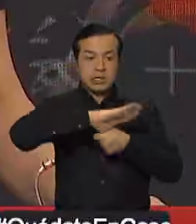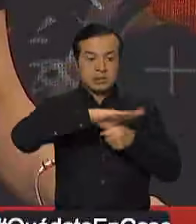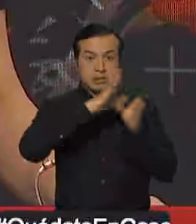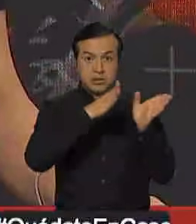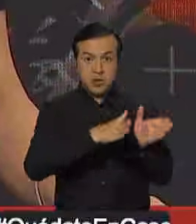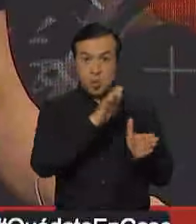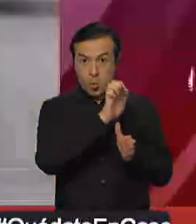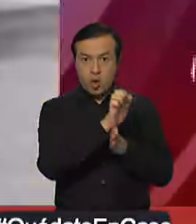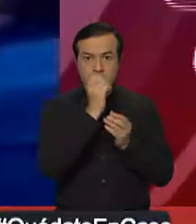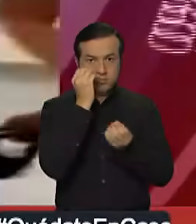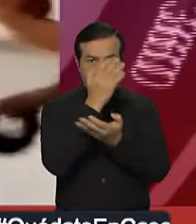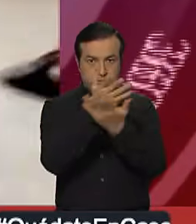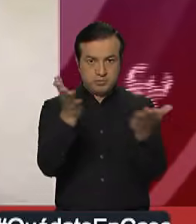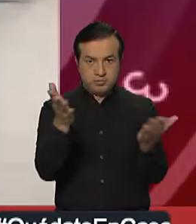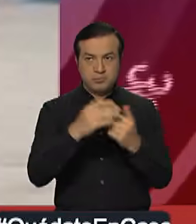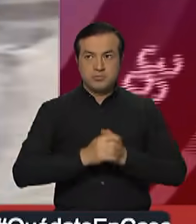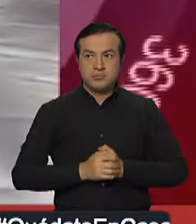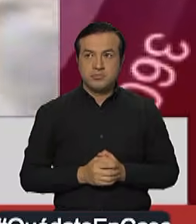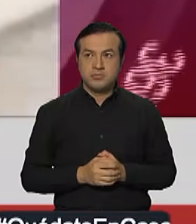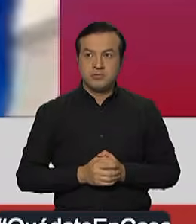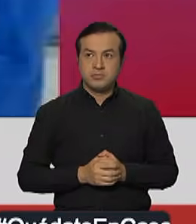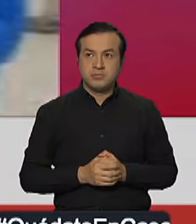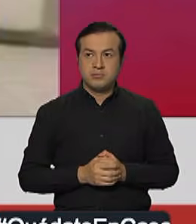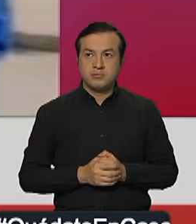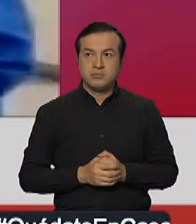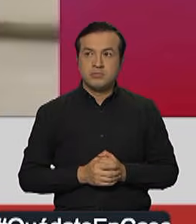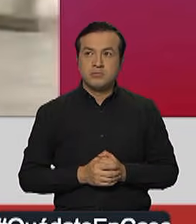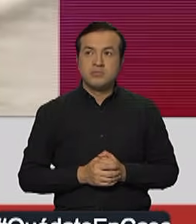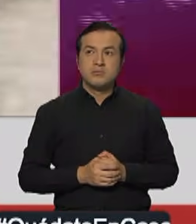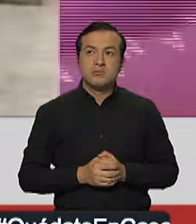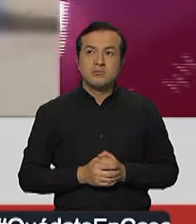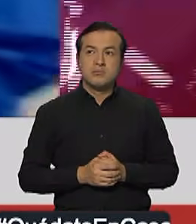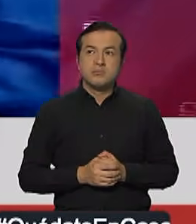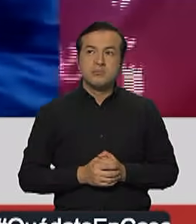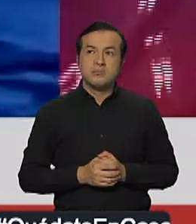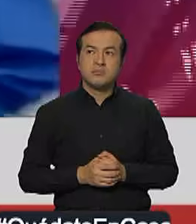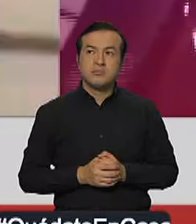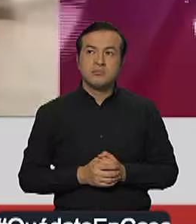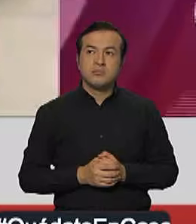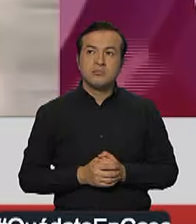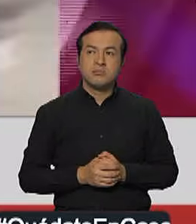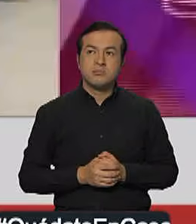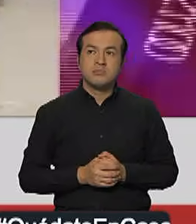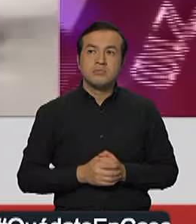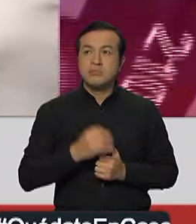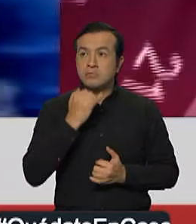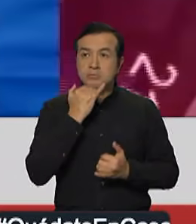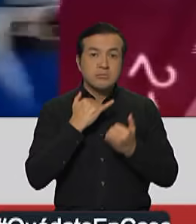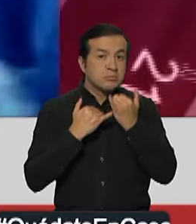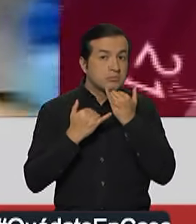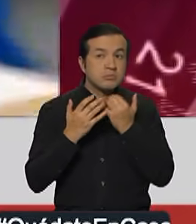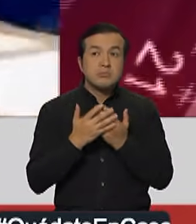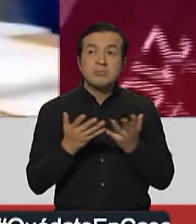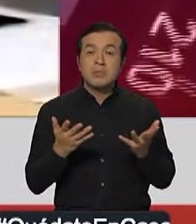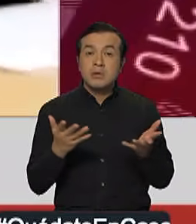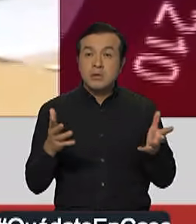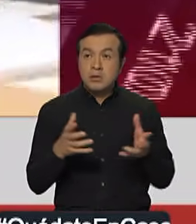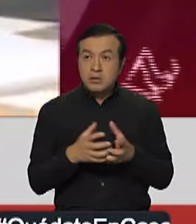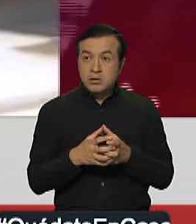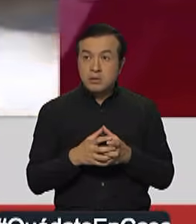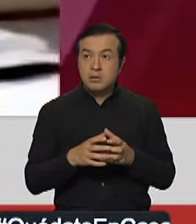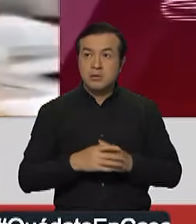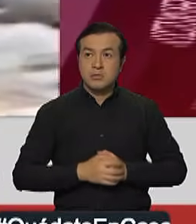ecuatoriana. Luego de que hacen unas negligentes e inservibles pruebas.